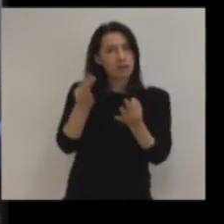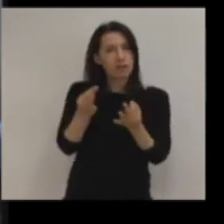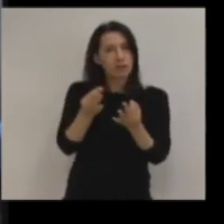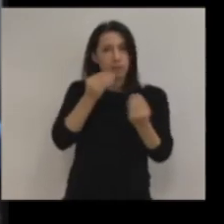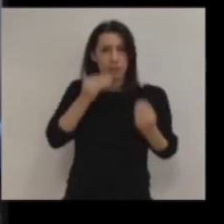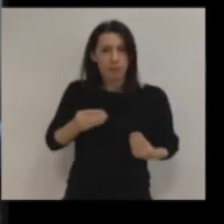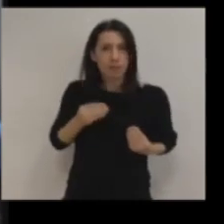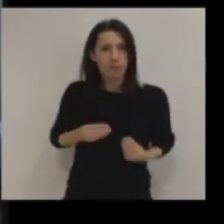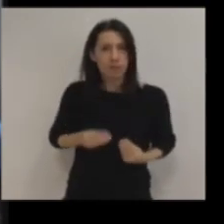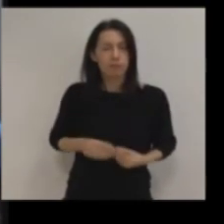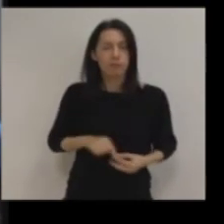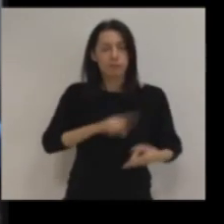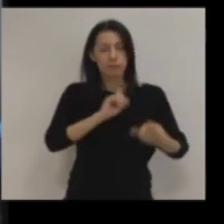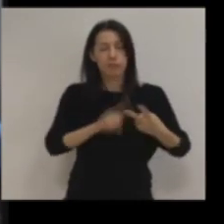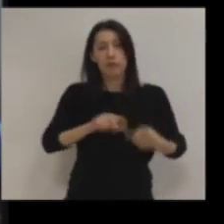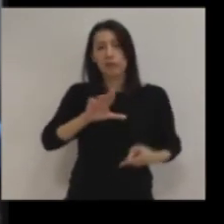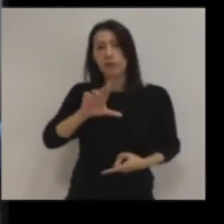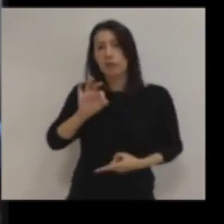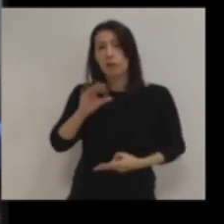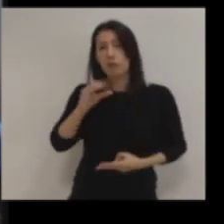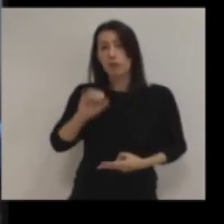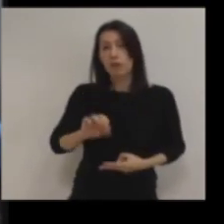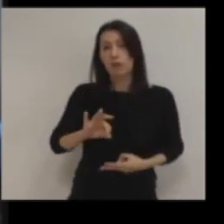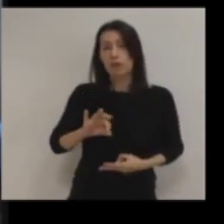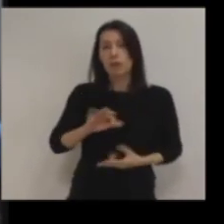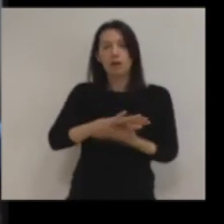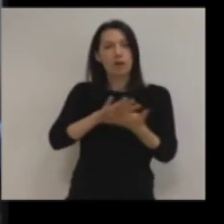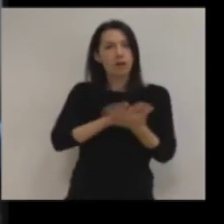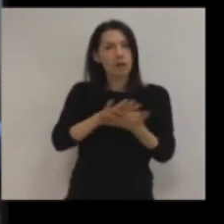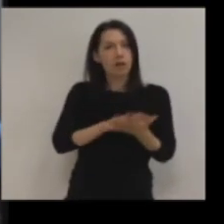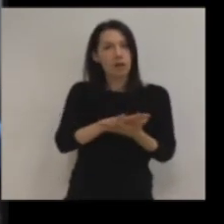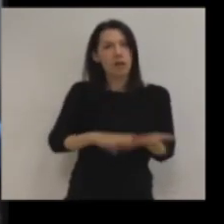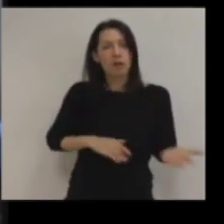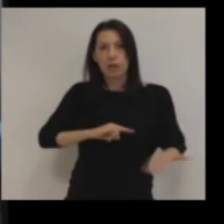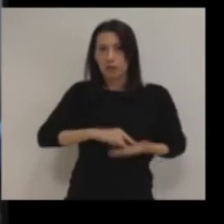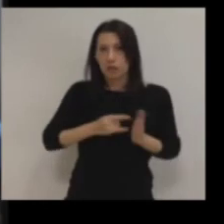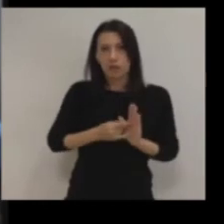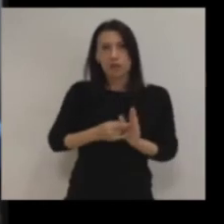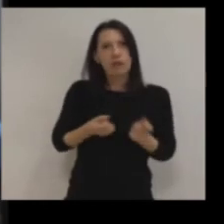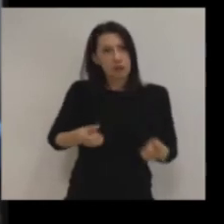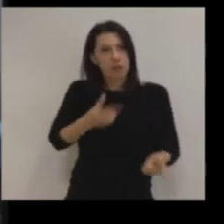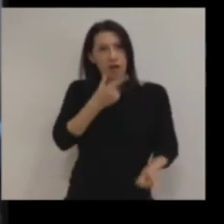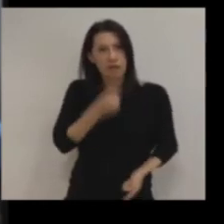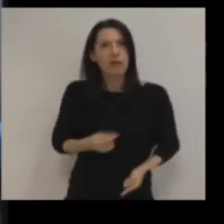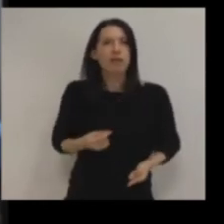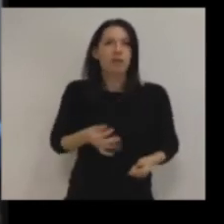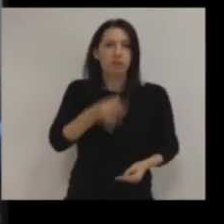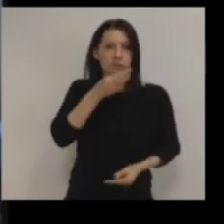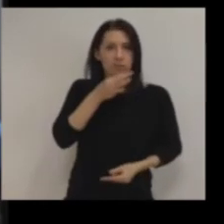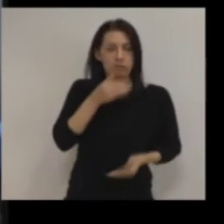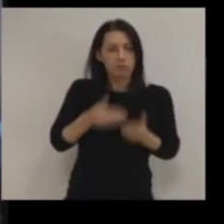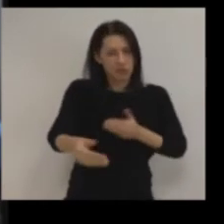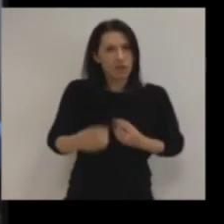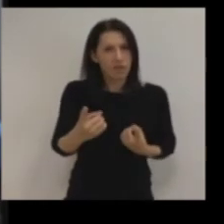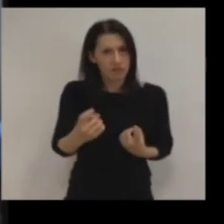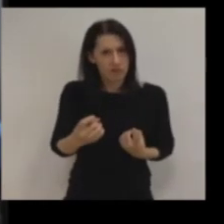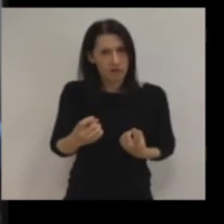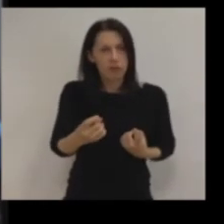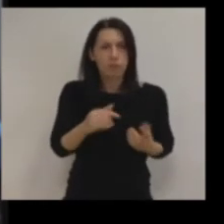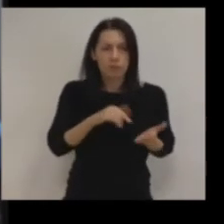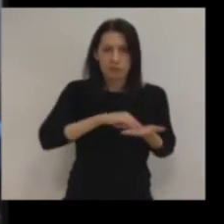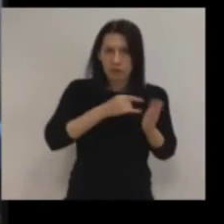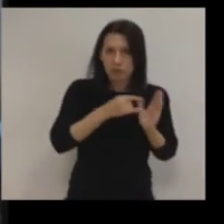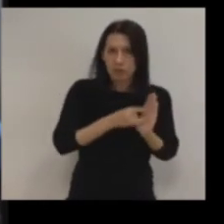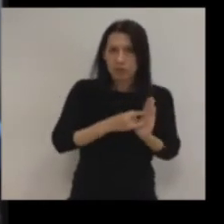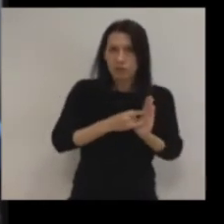derechos. Rocío comentaba que facilitaban las TIC, evidentemente facilitaban, queda mucho para hacer, como dicen los políticos, pero facilitan, y